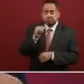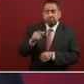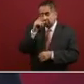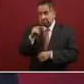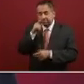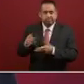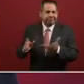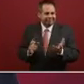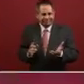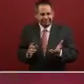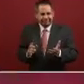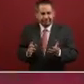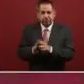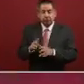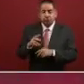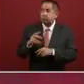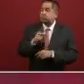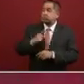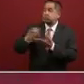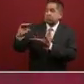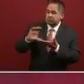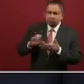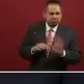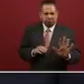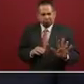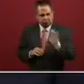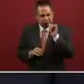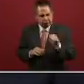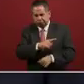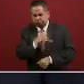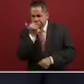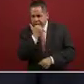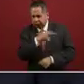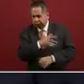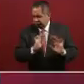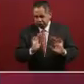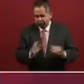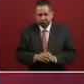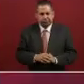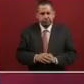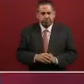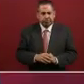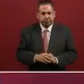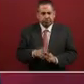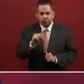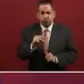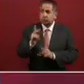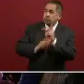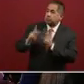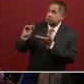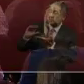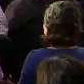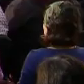compromiso de que iba a aumentar la deuda pública pues no se equivocó este aumentar la